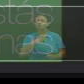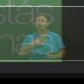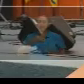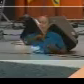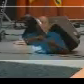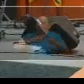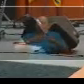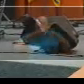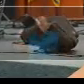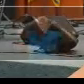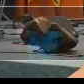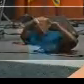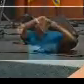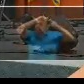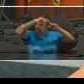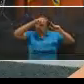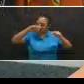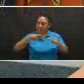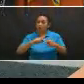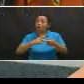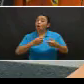cabeza es cuando oro.